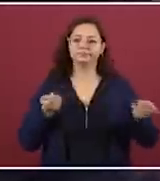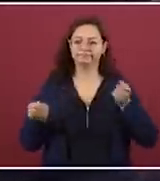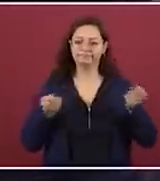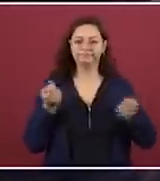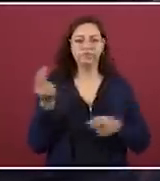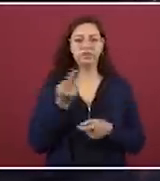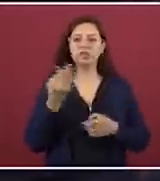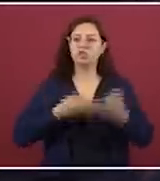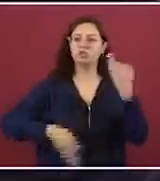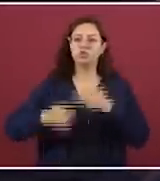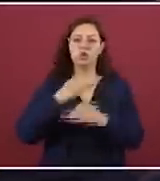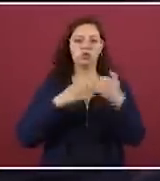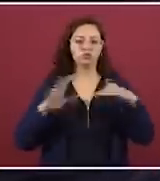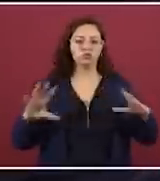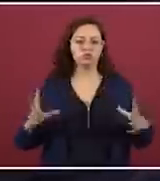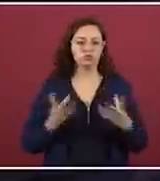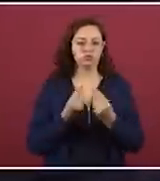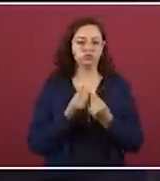No